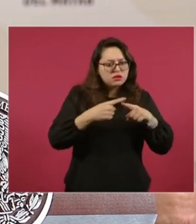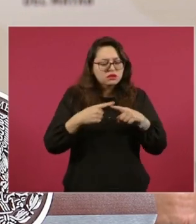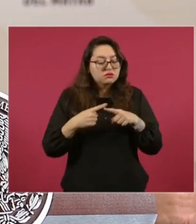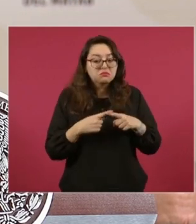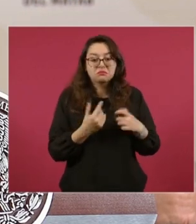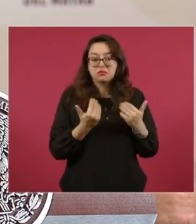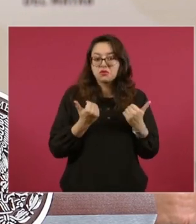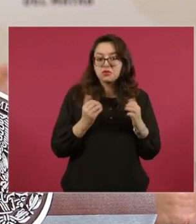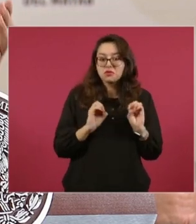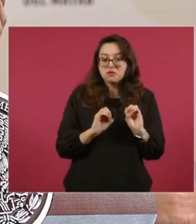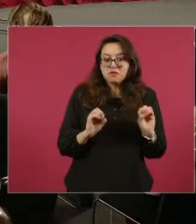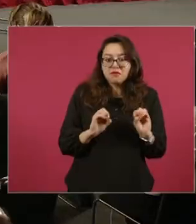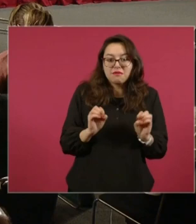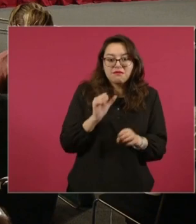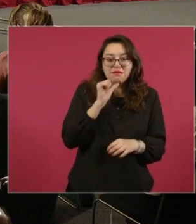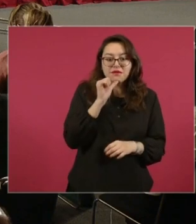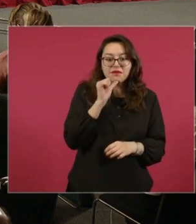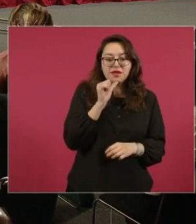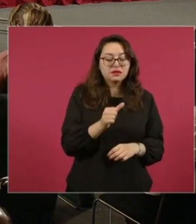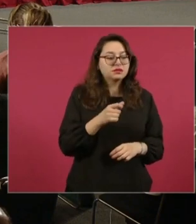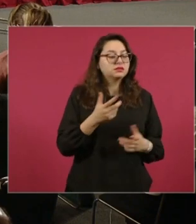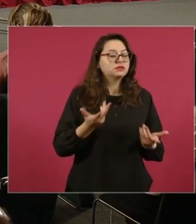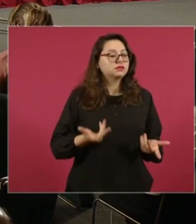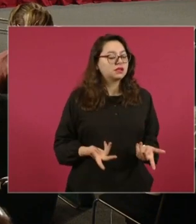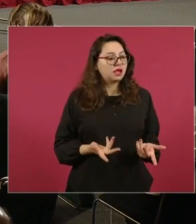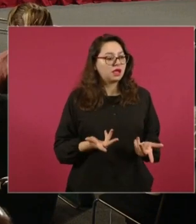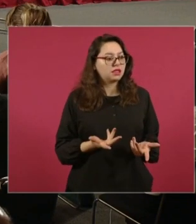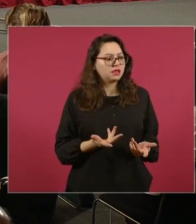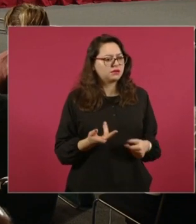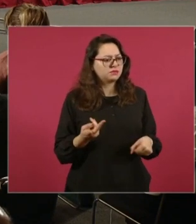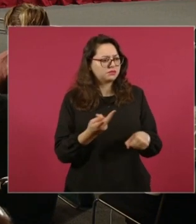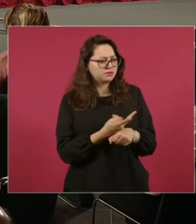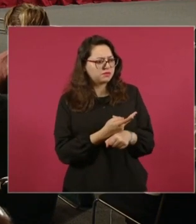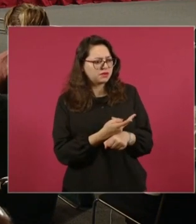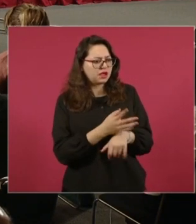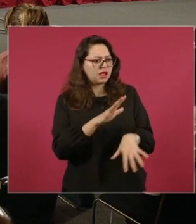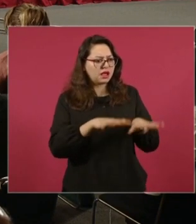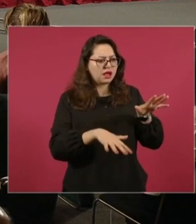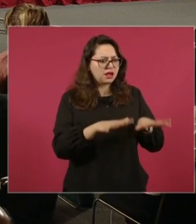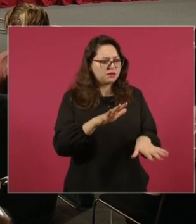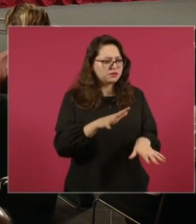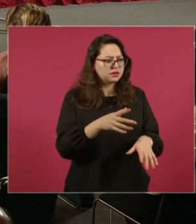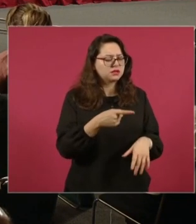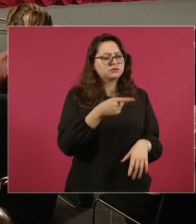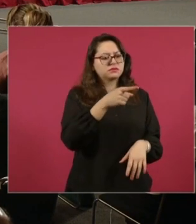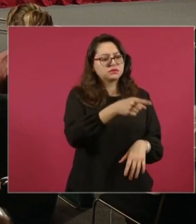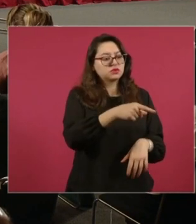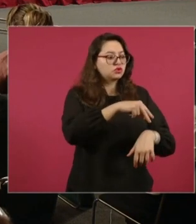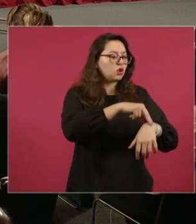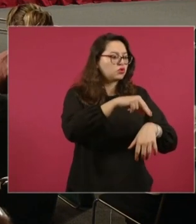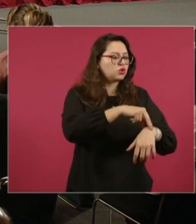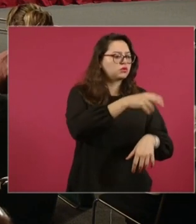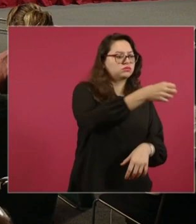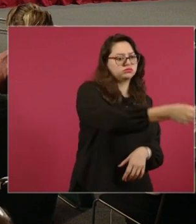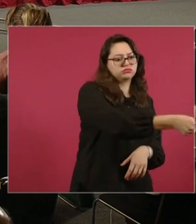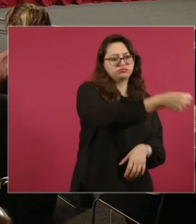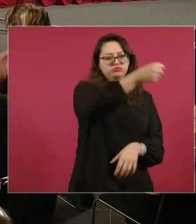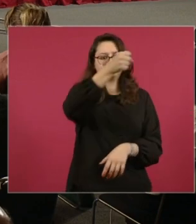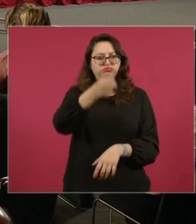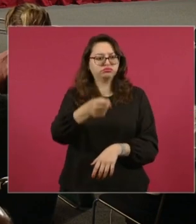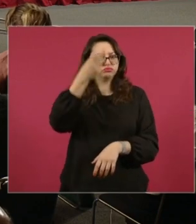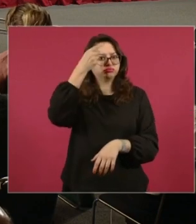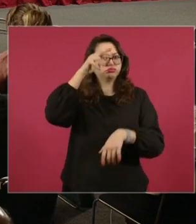una médica especialista para hacer ese rol, pero se perdía la posibilidad de hacer una cirugía, de dar